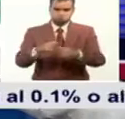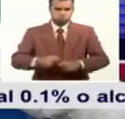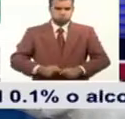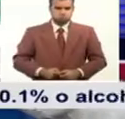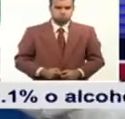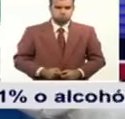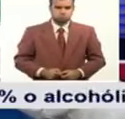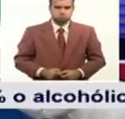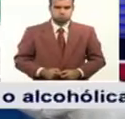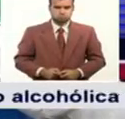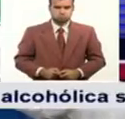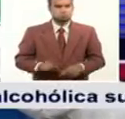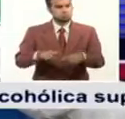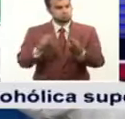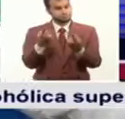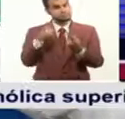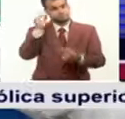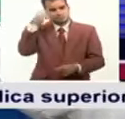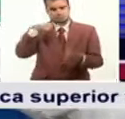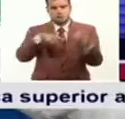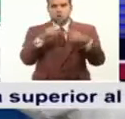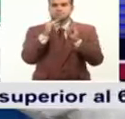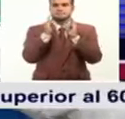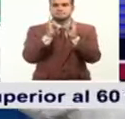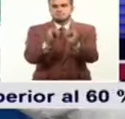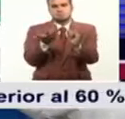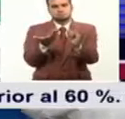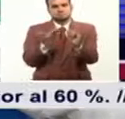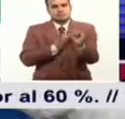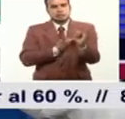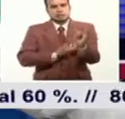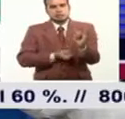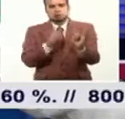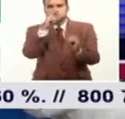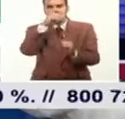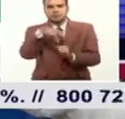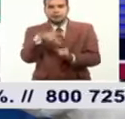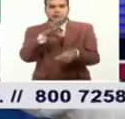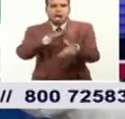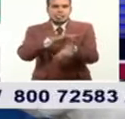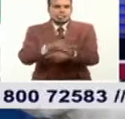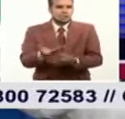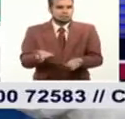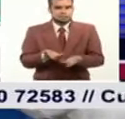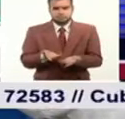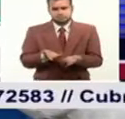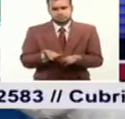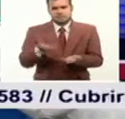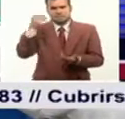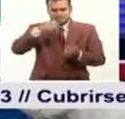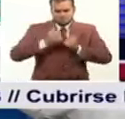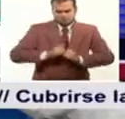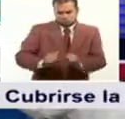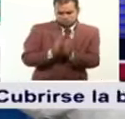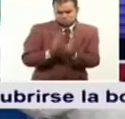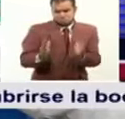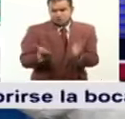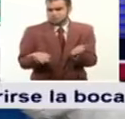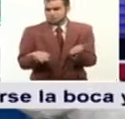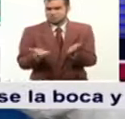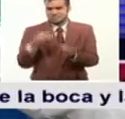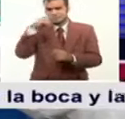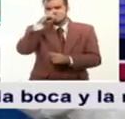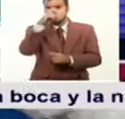es penoso cuando tenemos que informar un lactante, un recién nacido, un menor de un